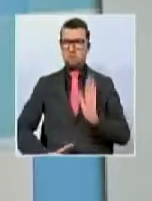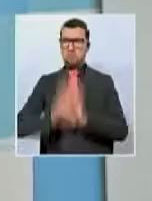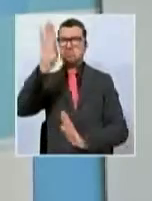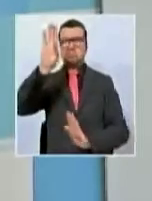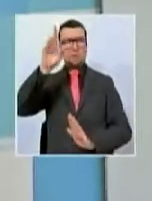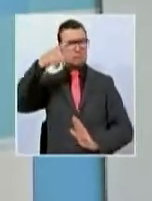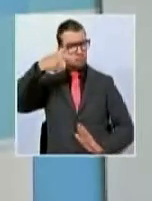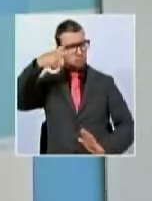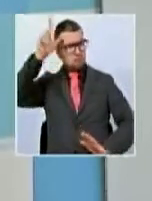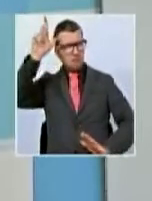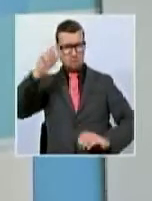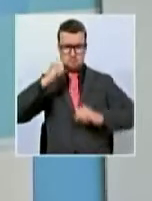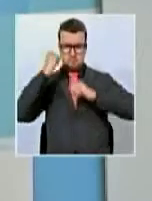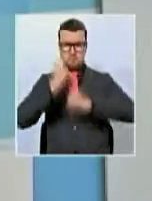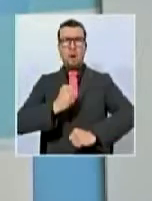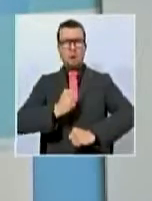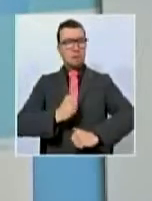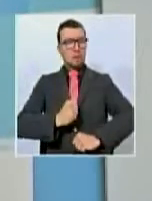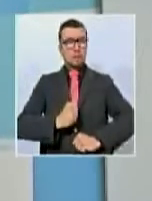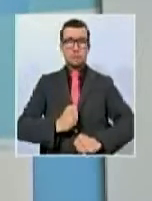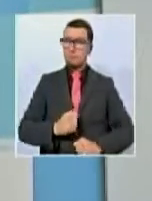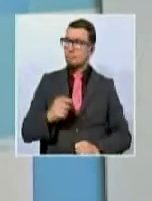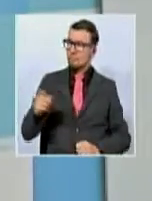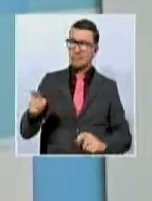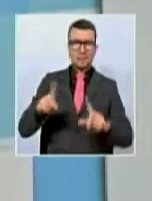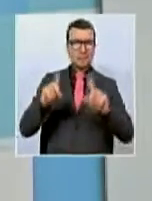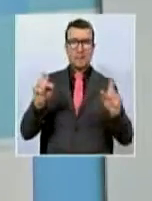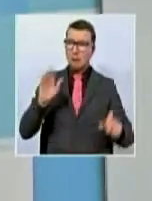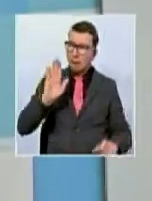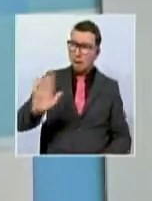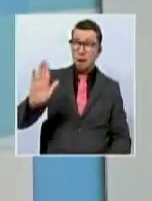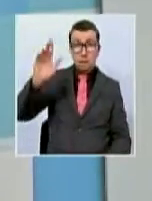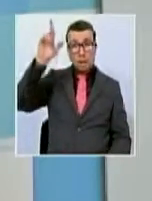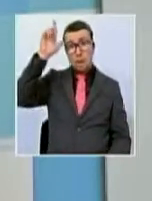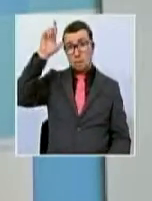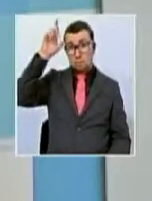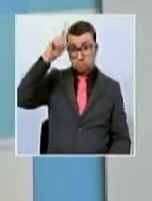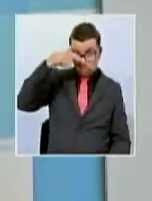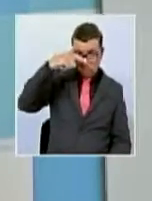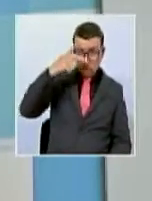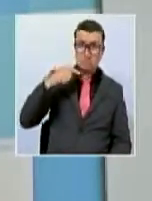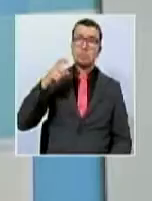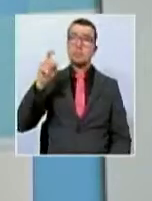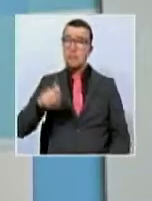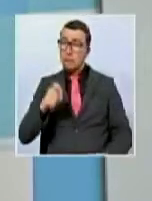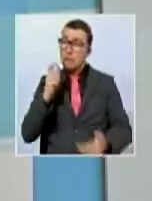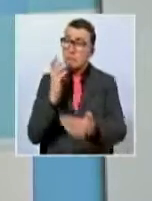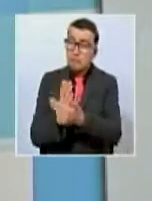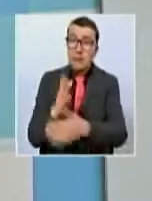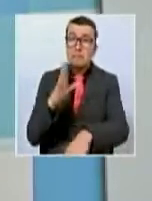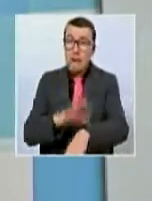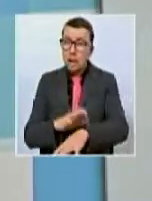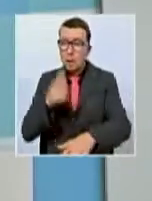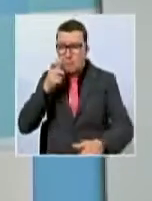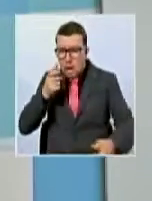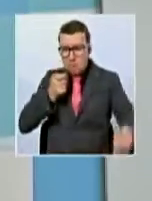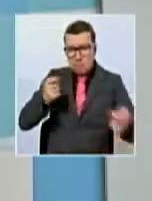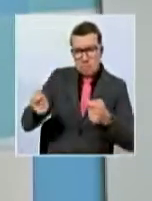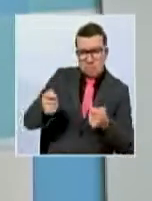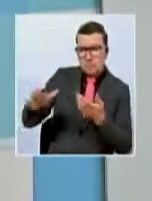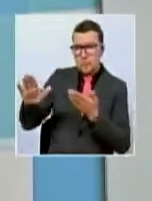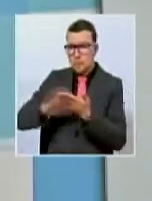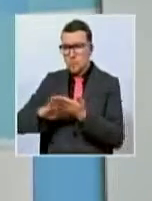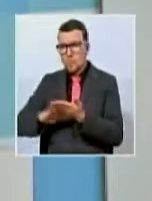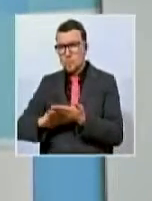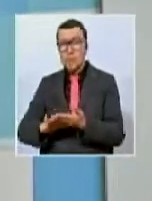Los potencializadores sexuales, el tema de la impotencia sexual es una patología que debe ser tratada por un médico, debe ser tratado en un